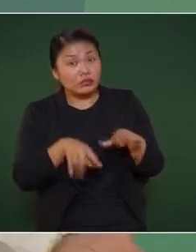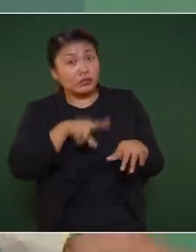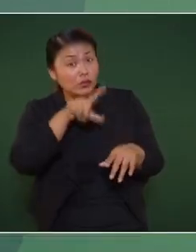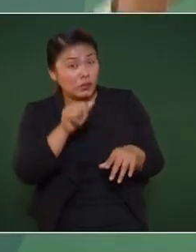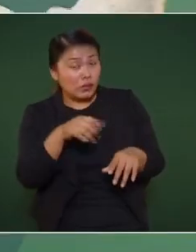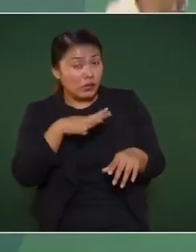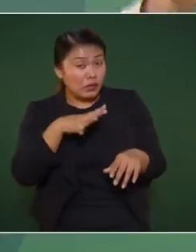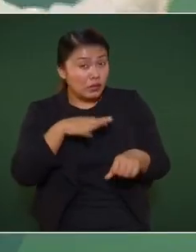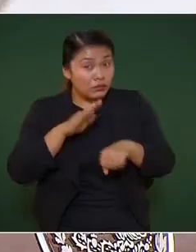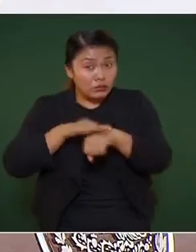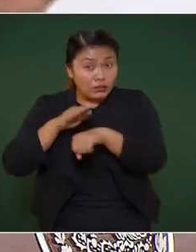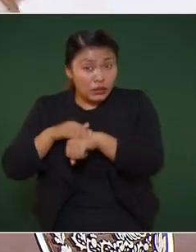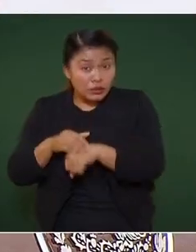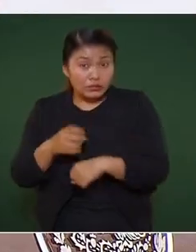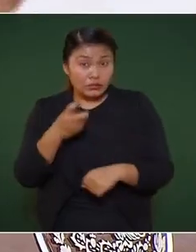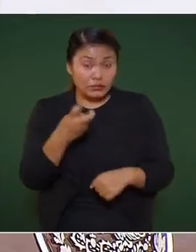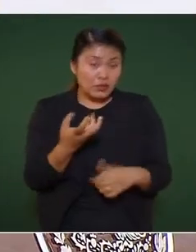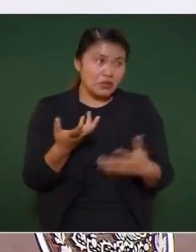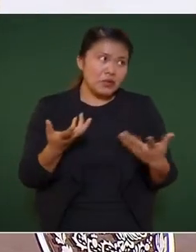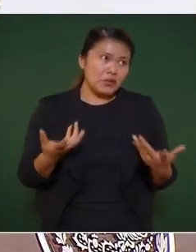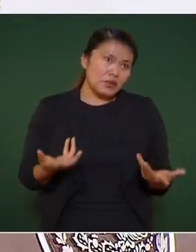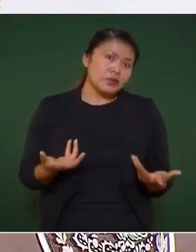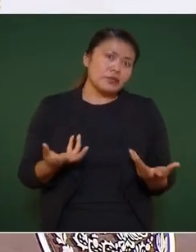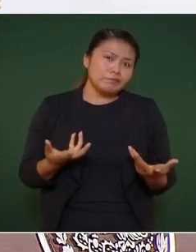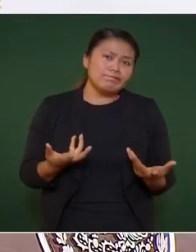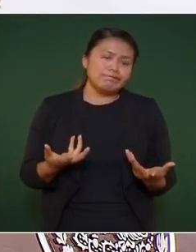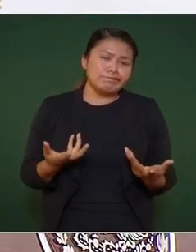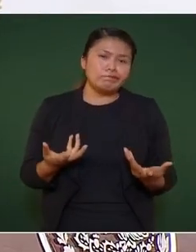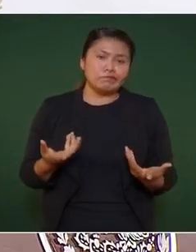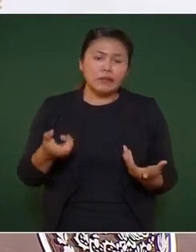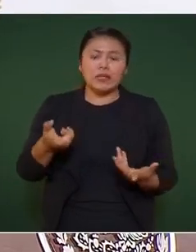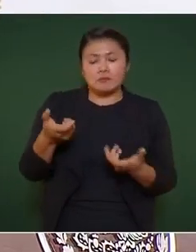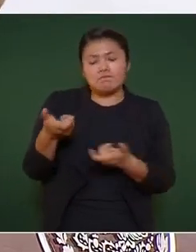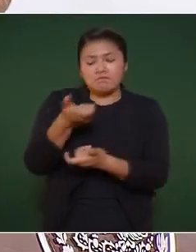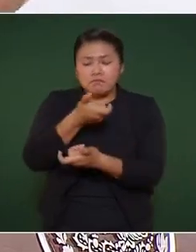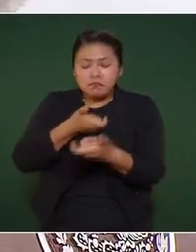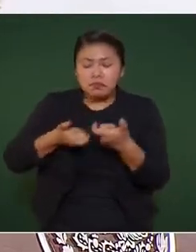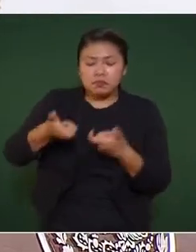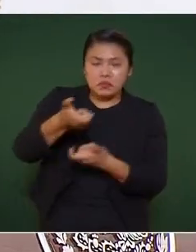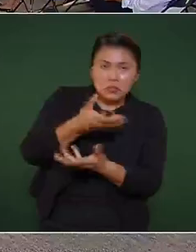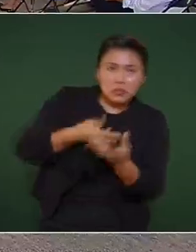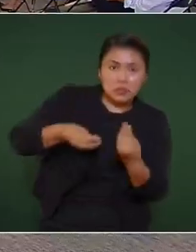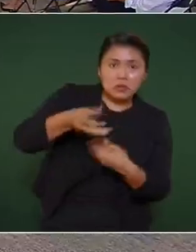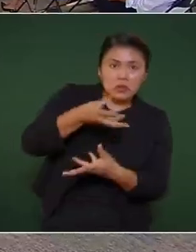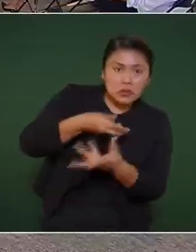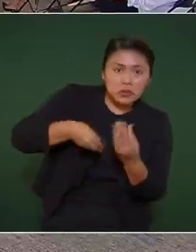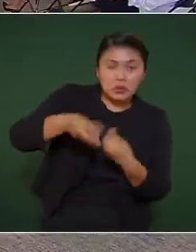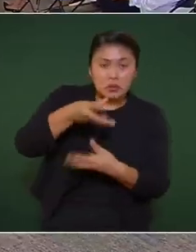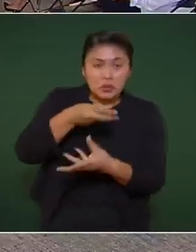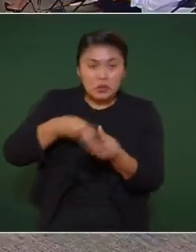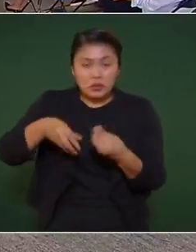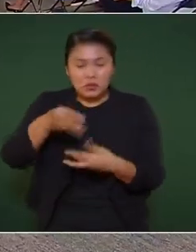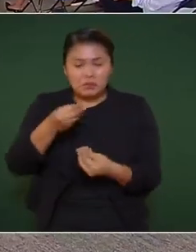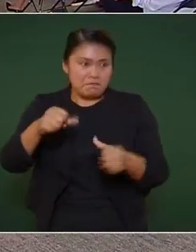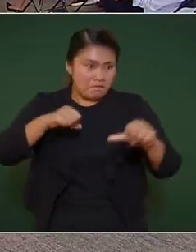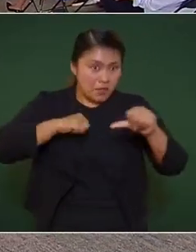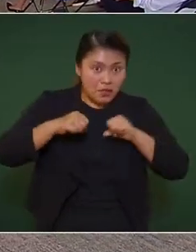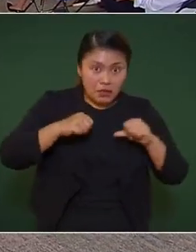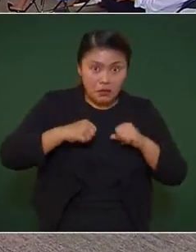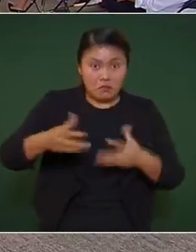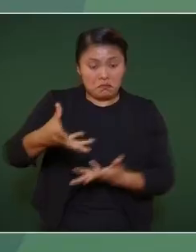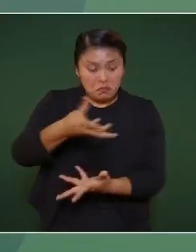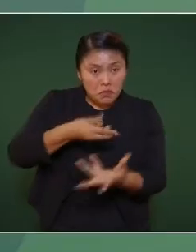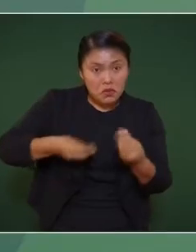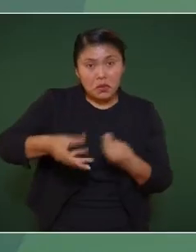y esto reactiva el comercio y reactiva toda la actividad